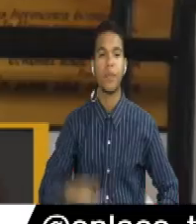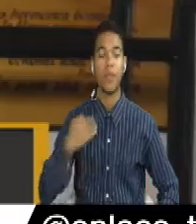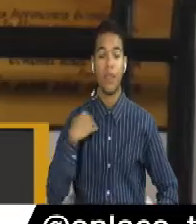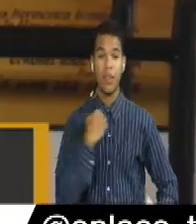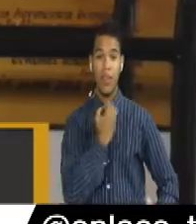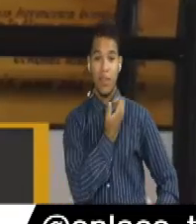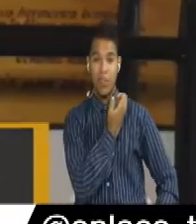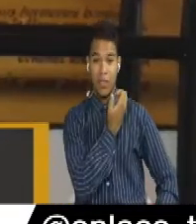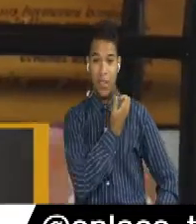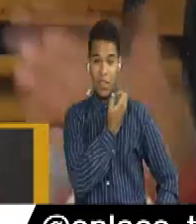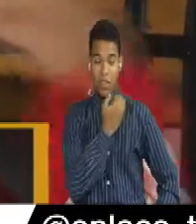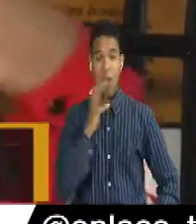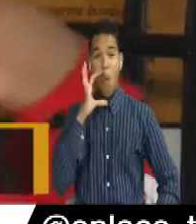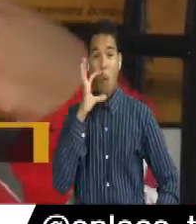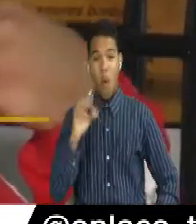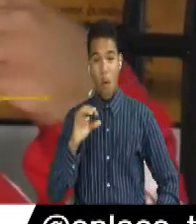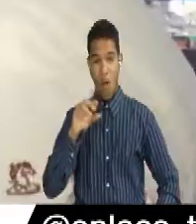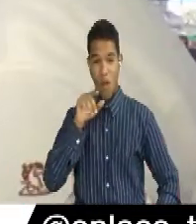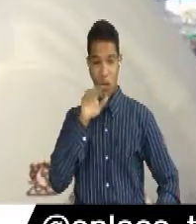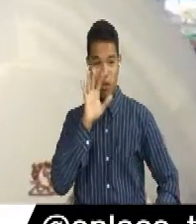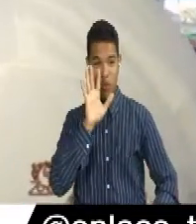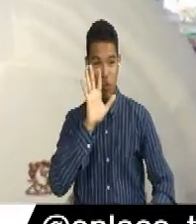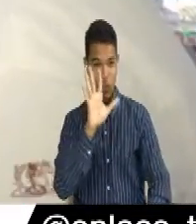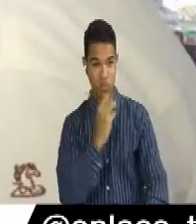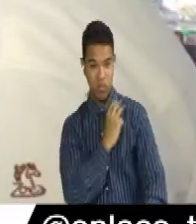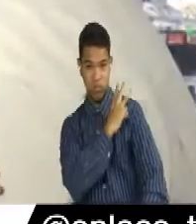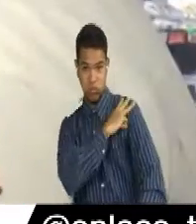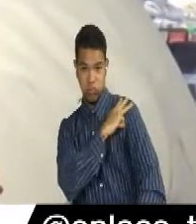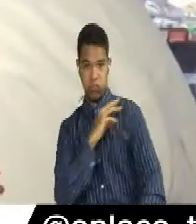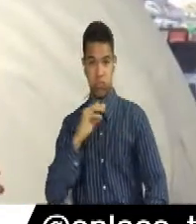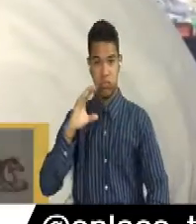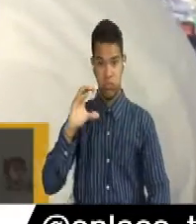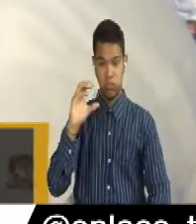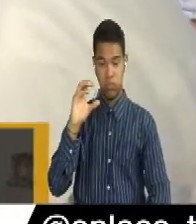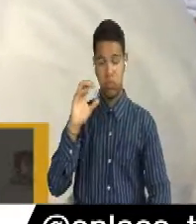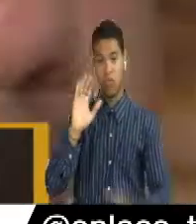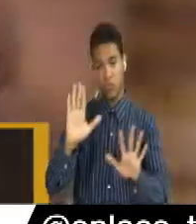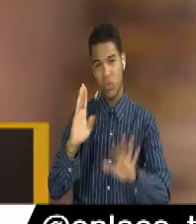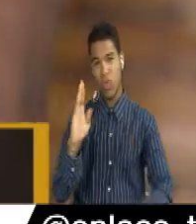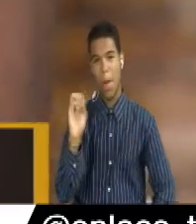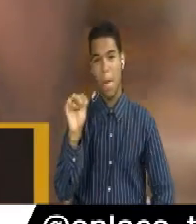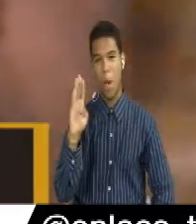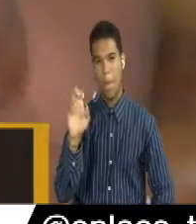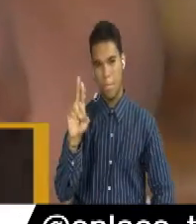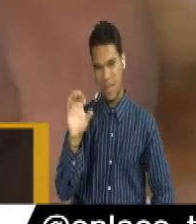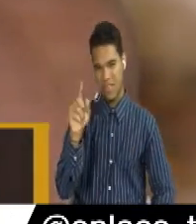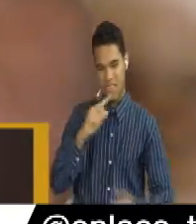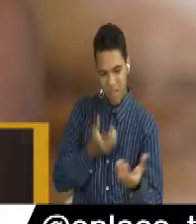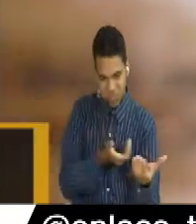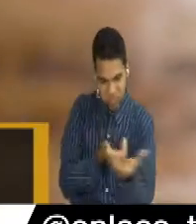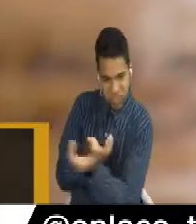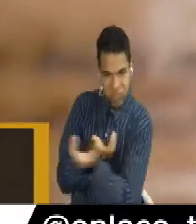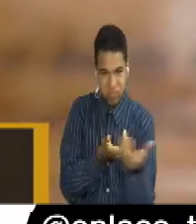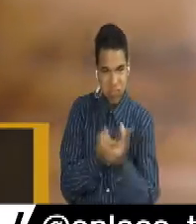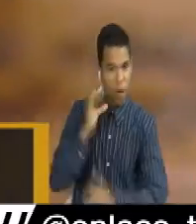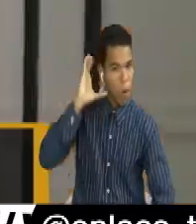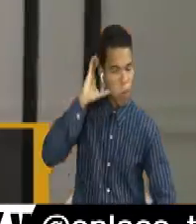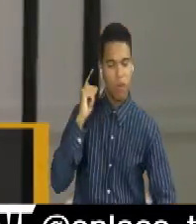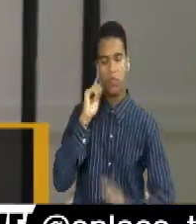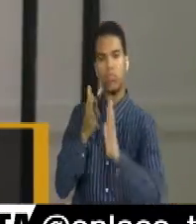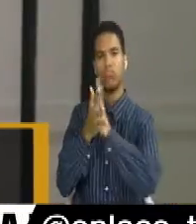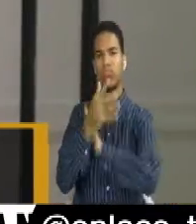el capitán Alexander Díaz, ha anunciado este lunes que la institución recibió del municipio los recursos de sobretasa bomberil y se puso al día con su